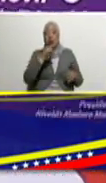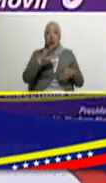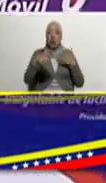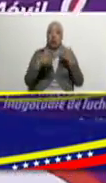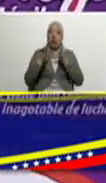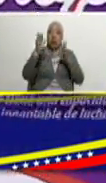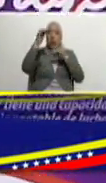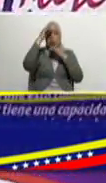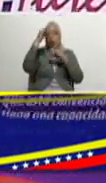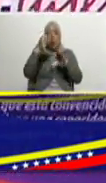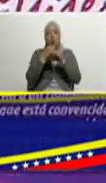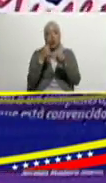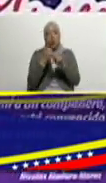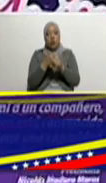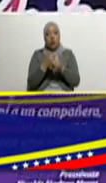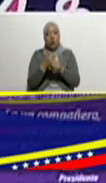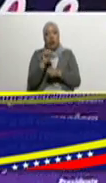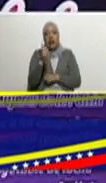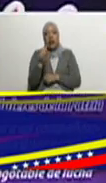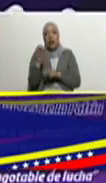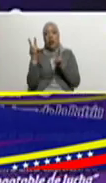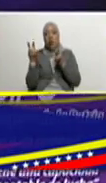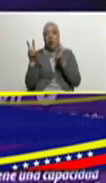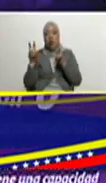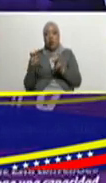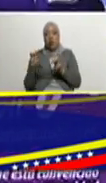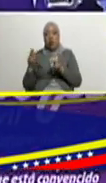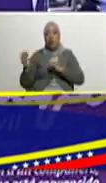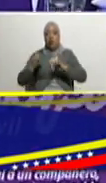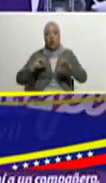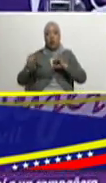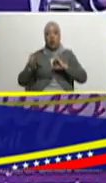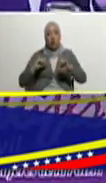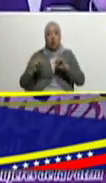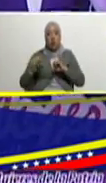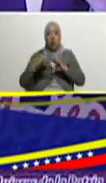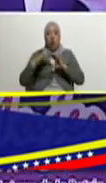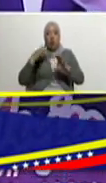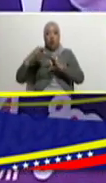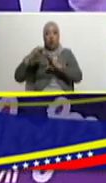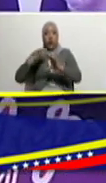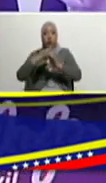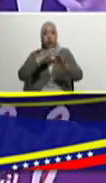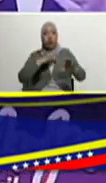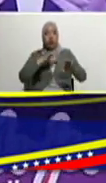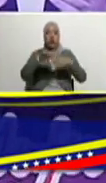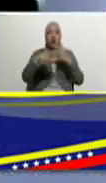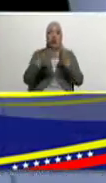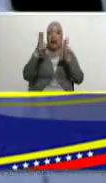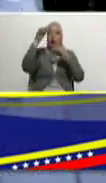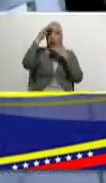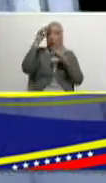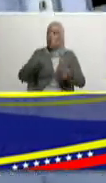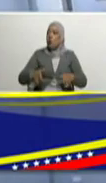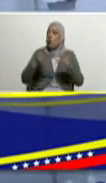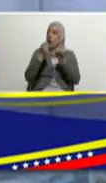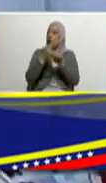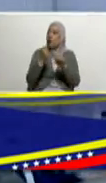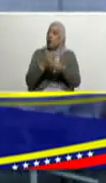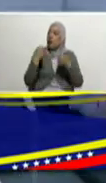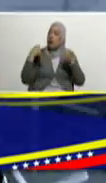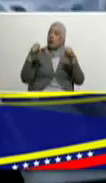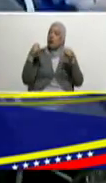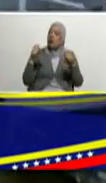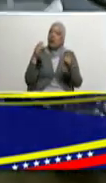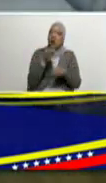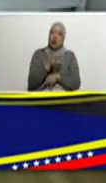la adquisición de estas 10 nuevas unidades móviles nos va a permitir garantizar la atención oportuna, eficiente